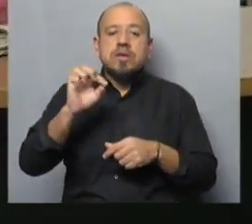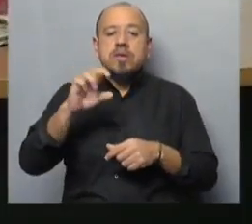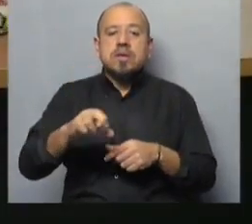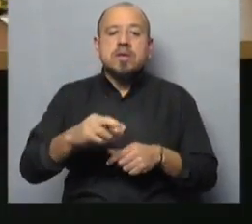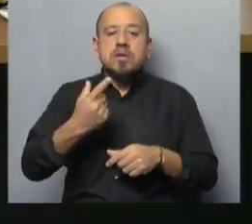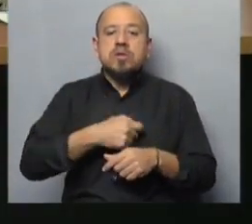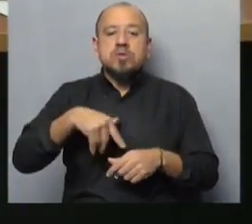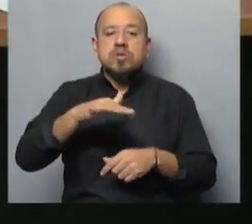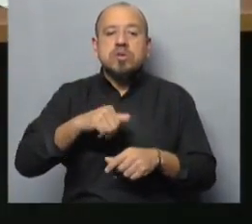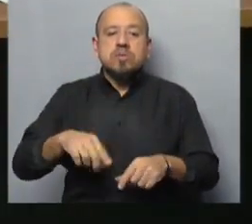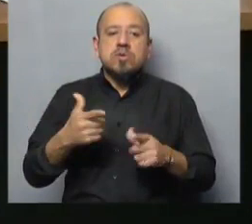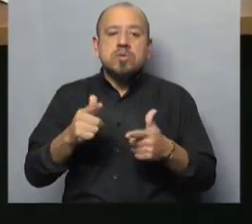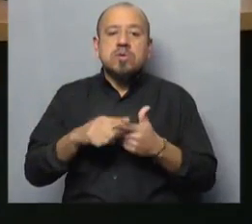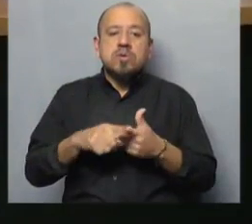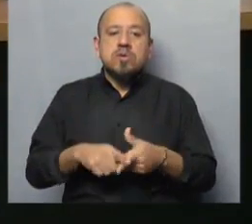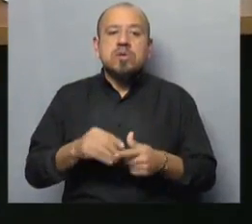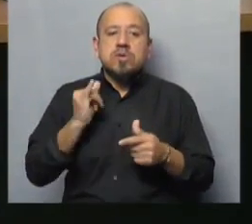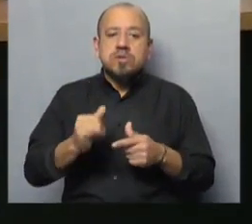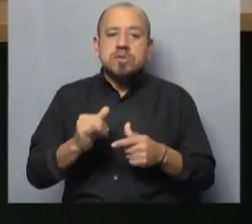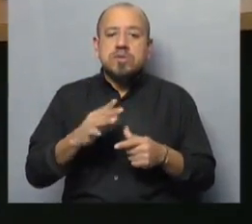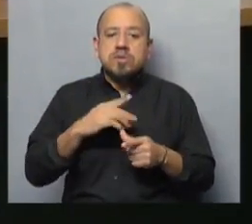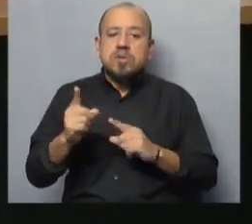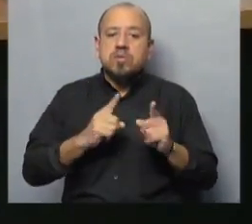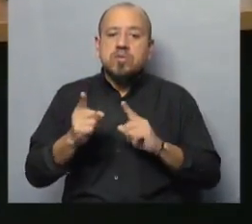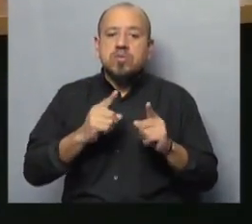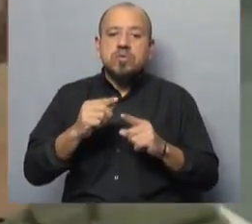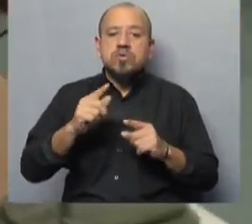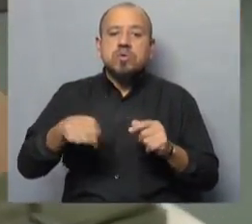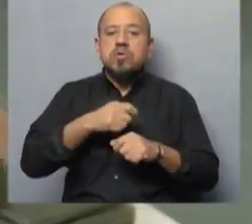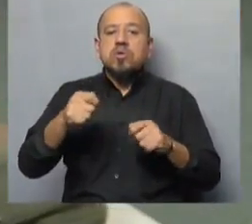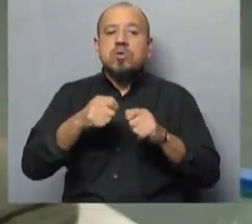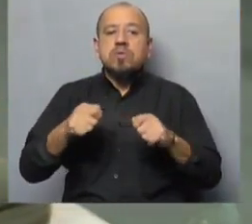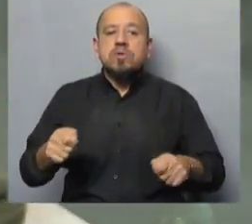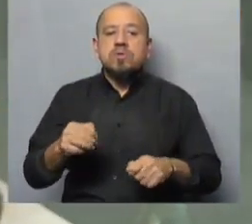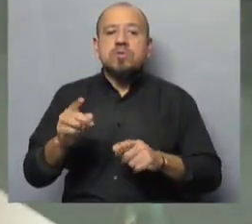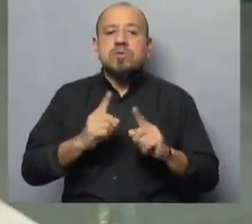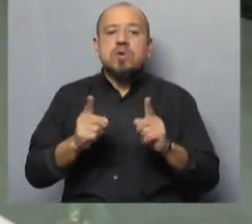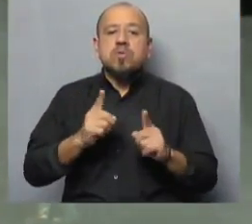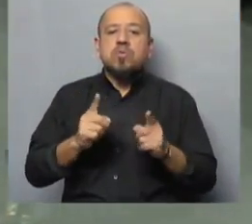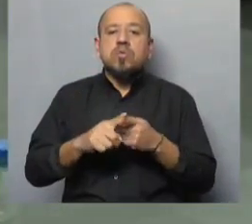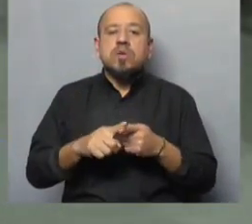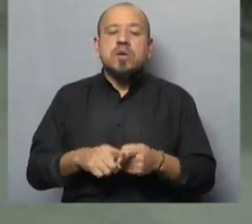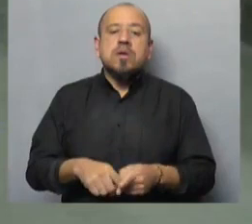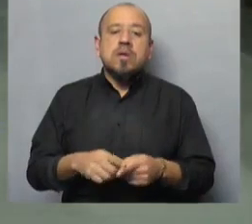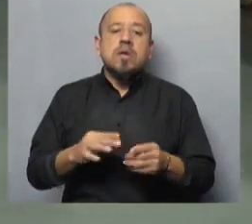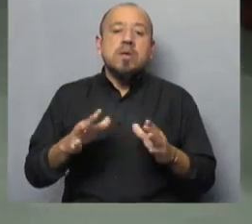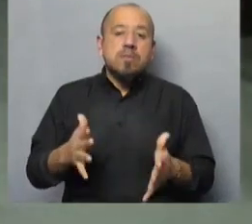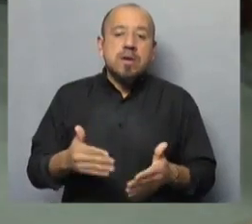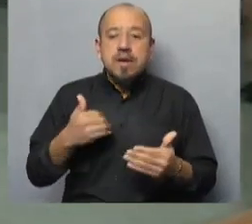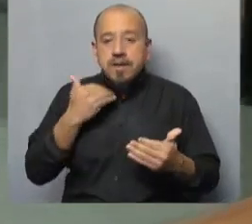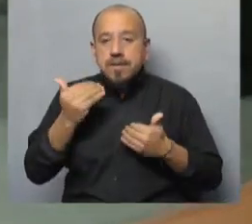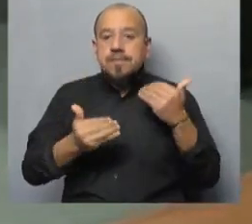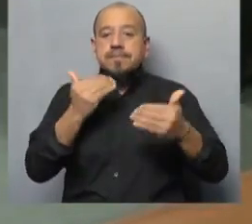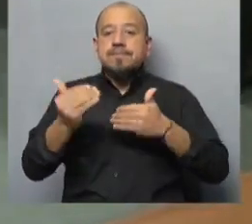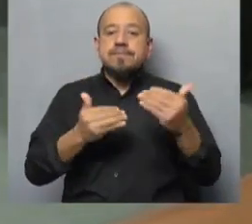concretó si hubo reuniones bilaterales de dirigentes del pitic con organizaciones que componen la inter social en busca de avanzar